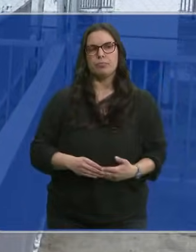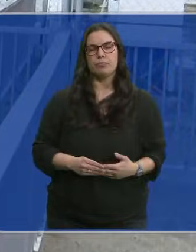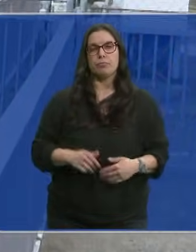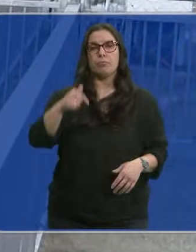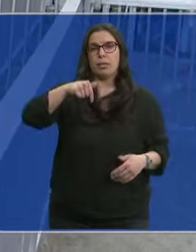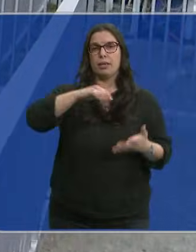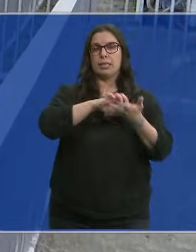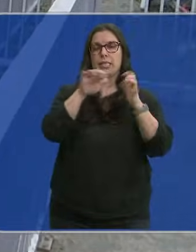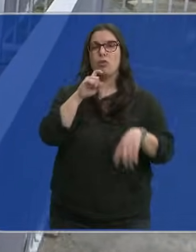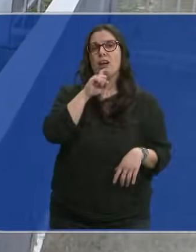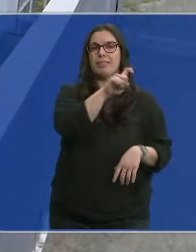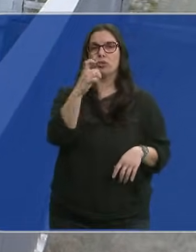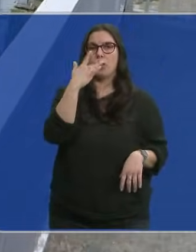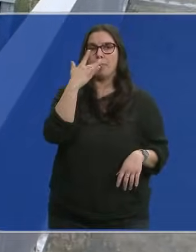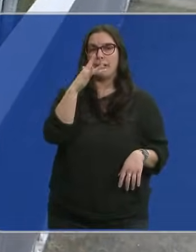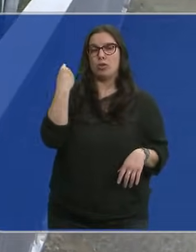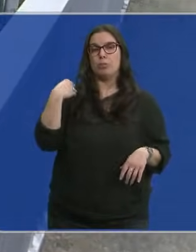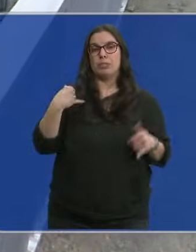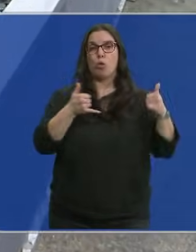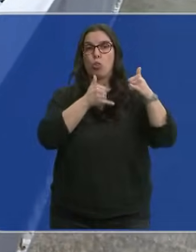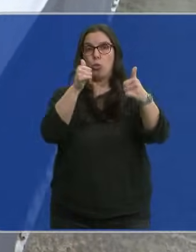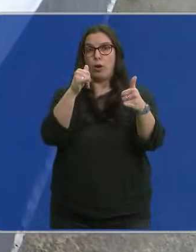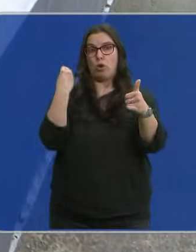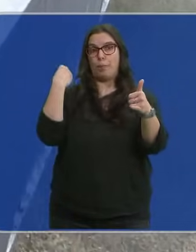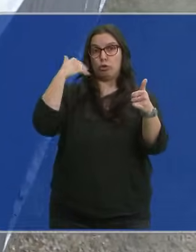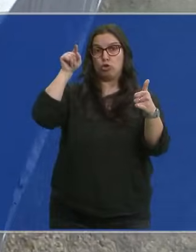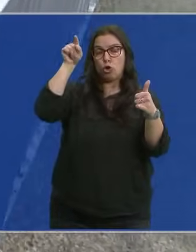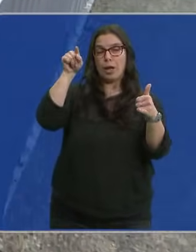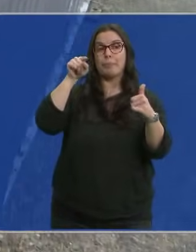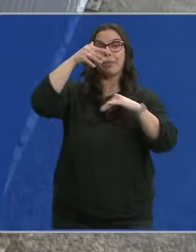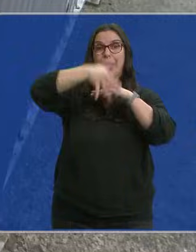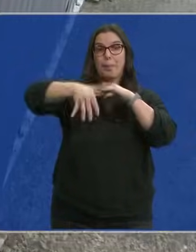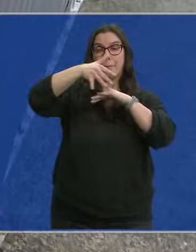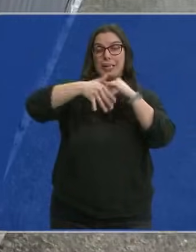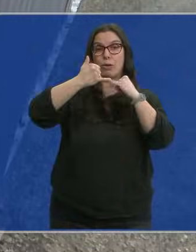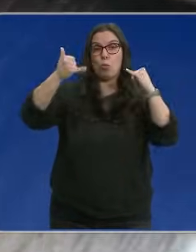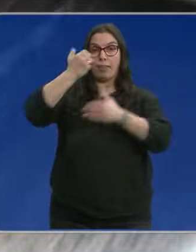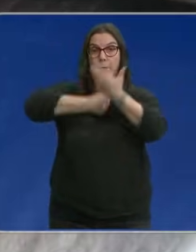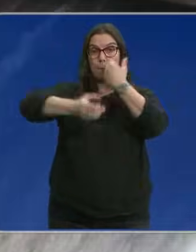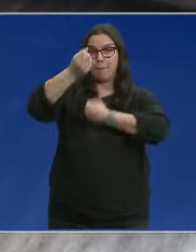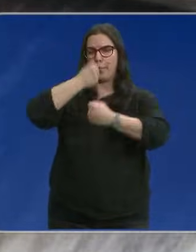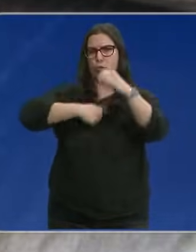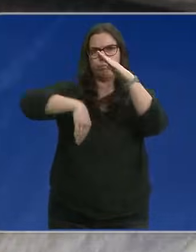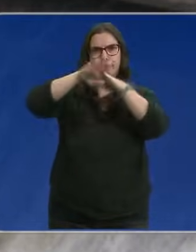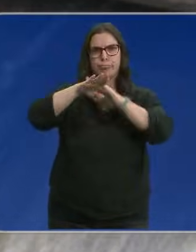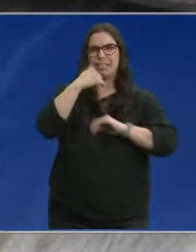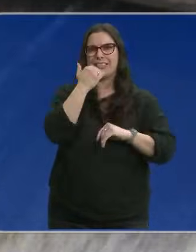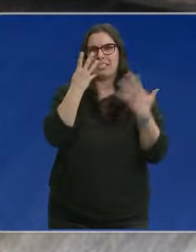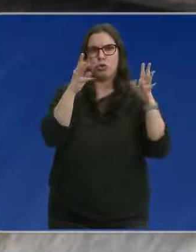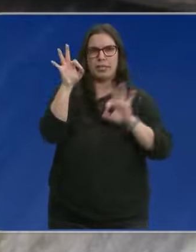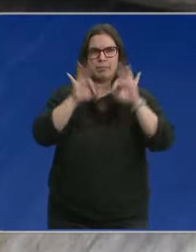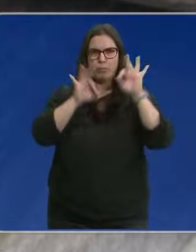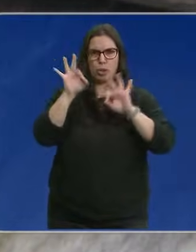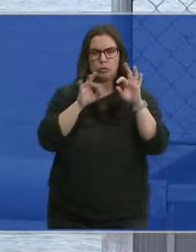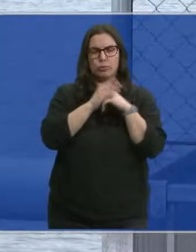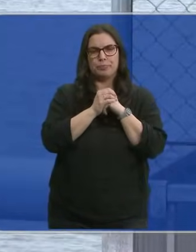Y aquí en Castilla y León, aviso amarillo en la cabecera del Duero, en Soria, donde el envase de la Cuerda del Pozo se encuentra prácticamente al 90%